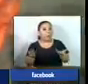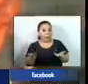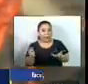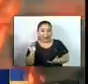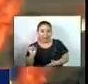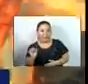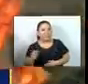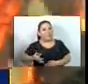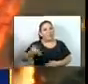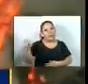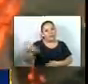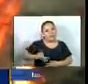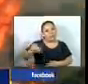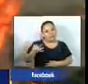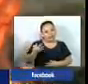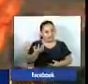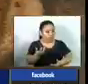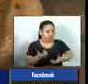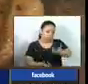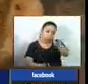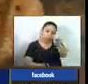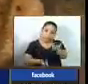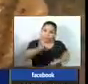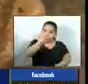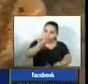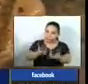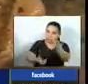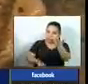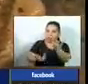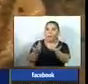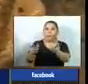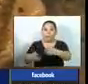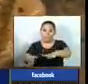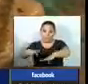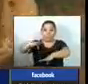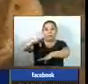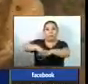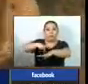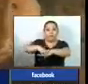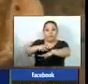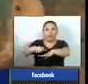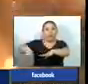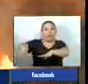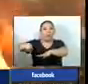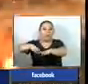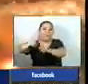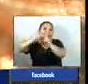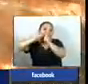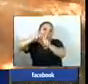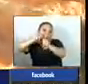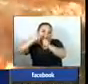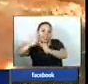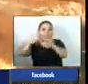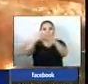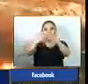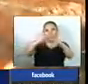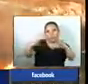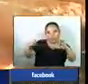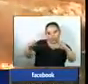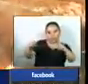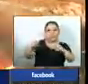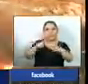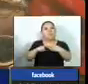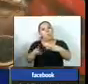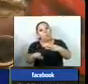necesitamos brasas furiosas para poner sobre la parrilla lomito de res chorizos argentinos